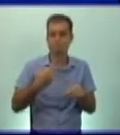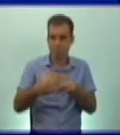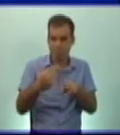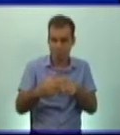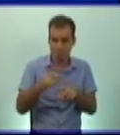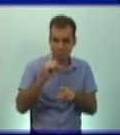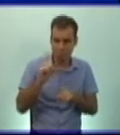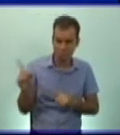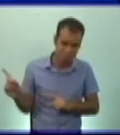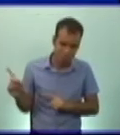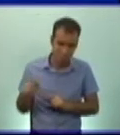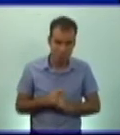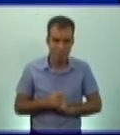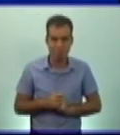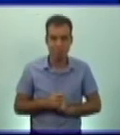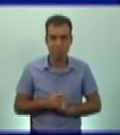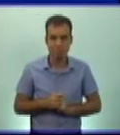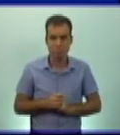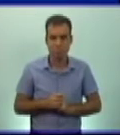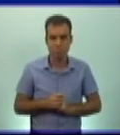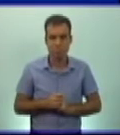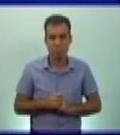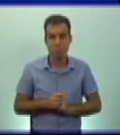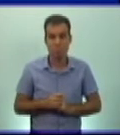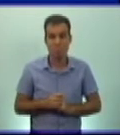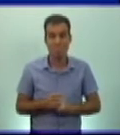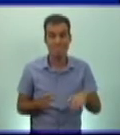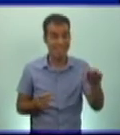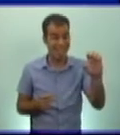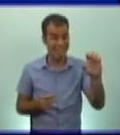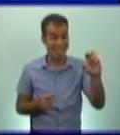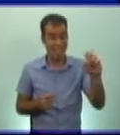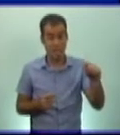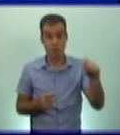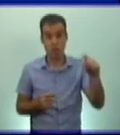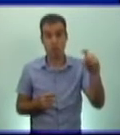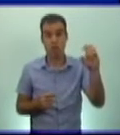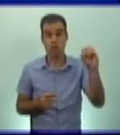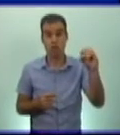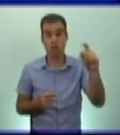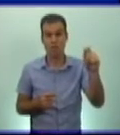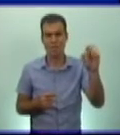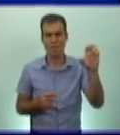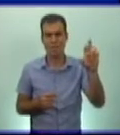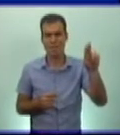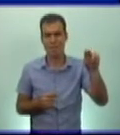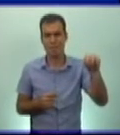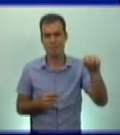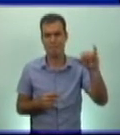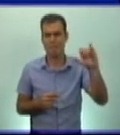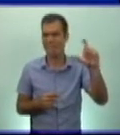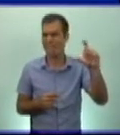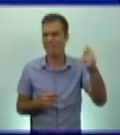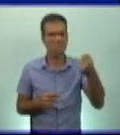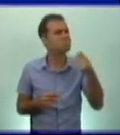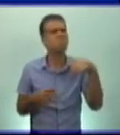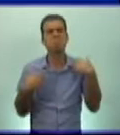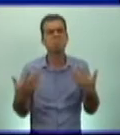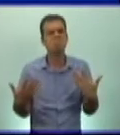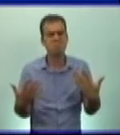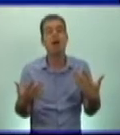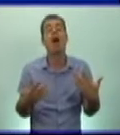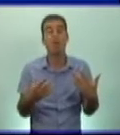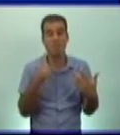exotérmica. ¿Por qué exotérmica? Recuerden, porque desprende energía mediante calor. Y estos son aspectos que, aunque ya